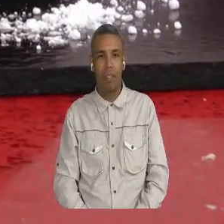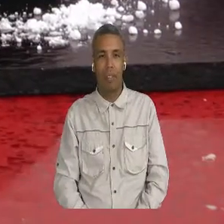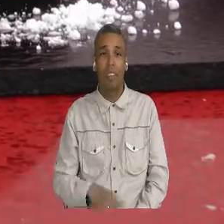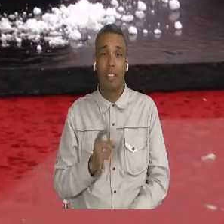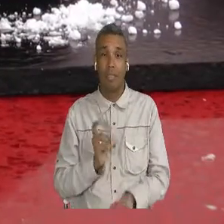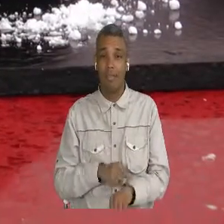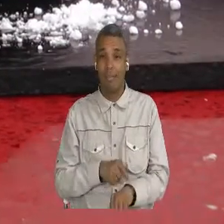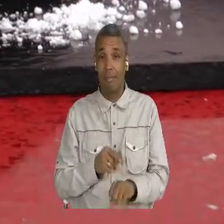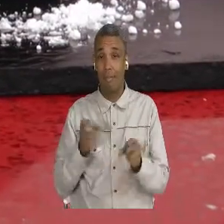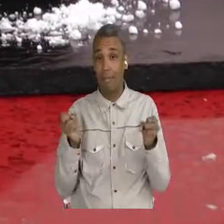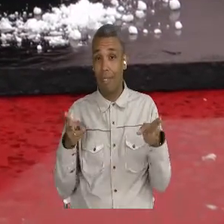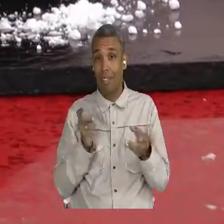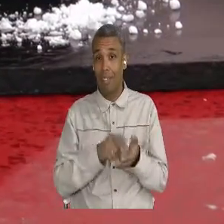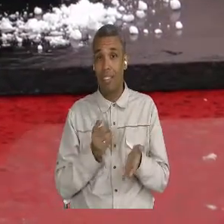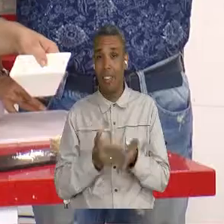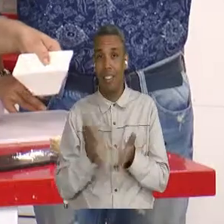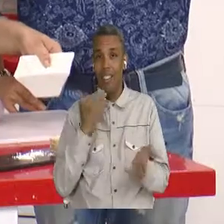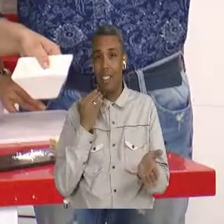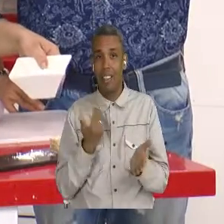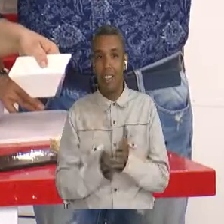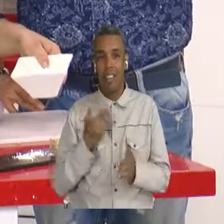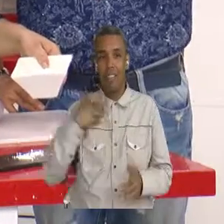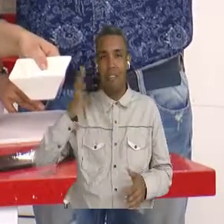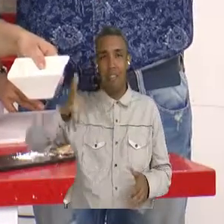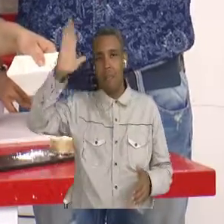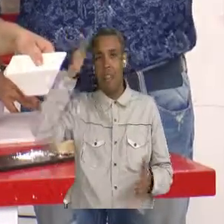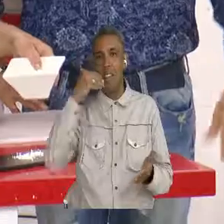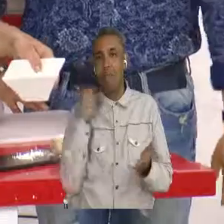es corto. Dios los bendiga. Mañana con